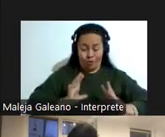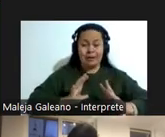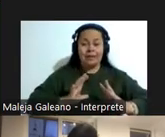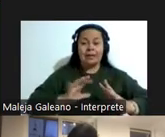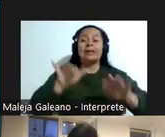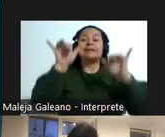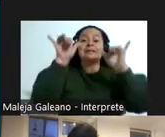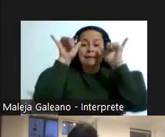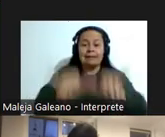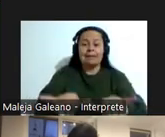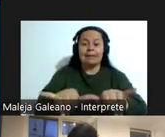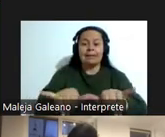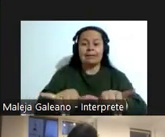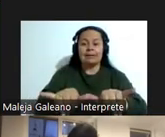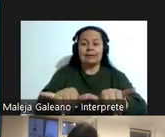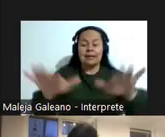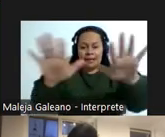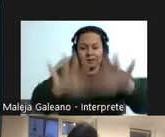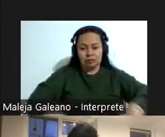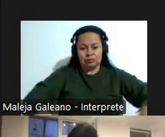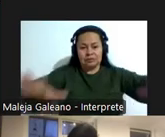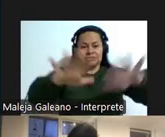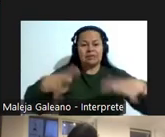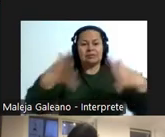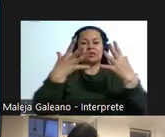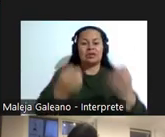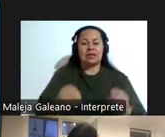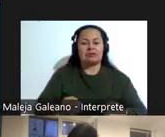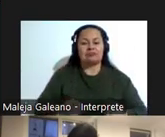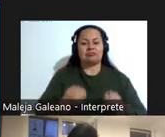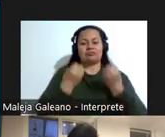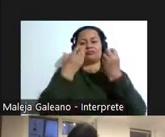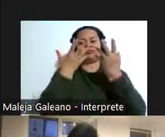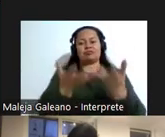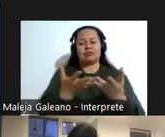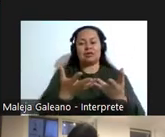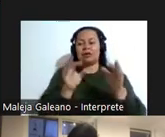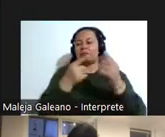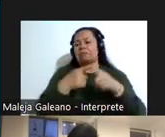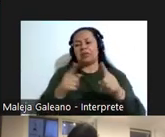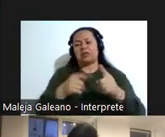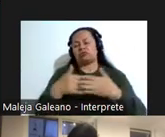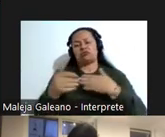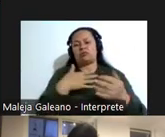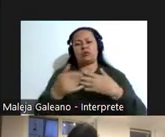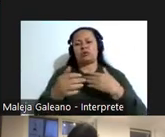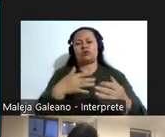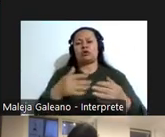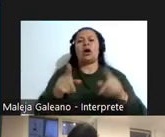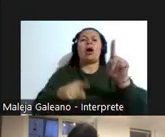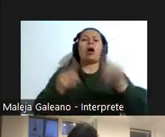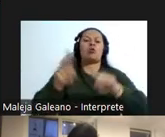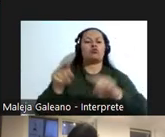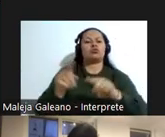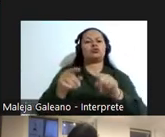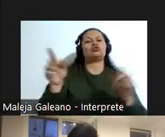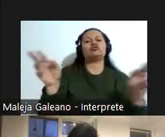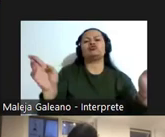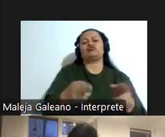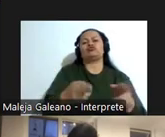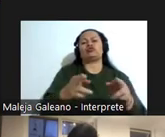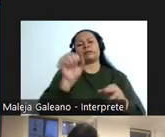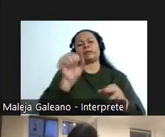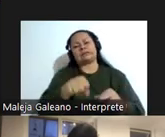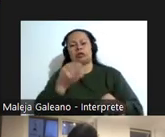quedan. Es un espacio que quiero que nos regalemos y bueno, no importa que quedemos unos pocos o unas pocas, lo importante es